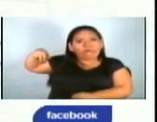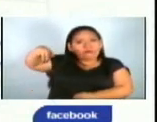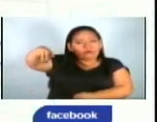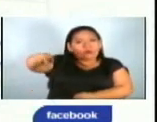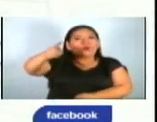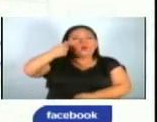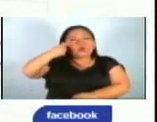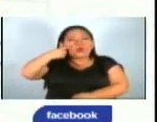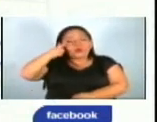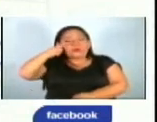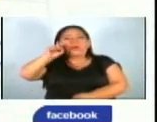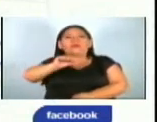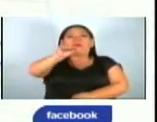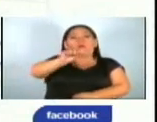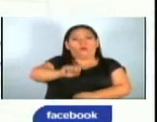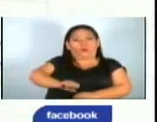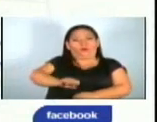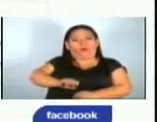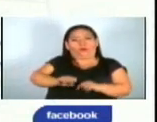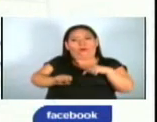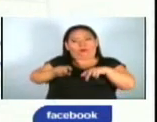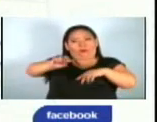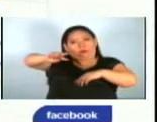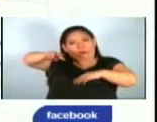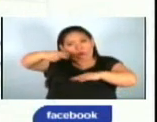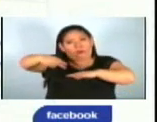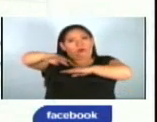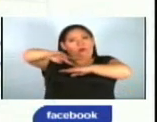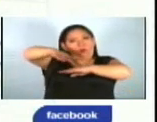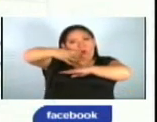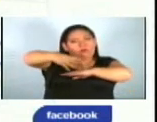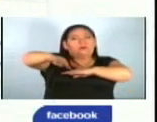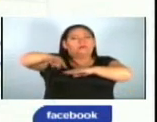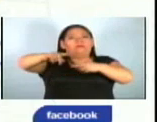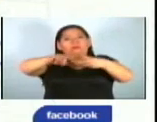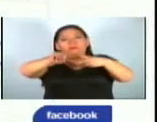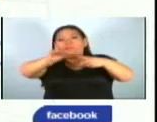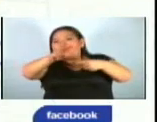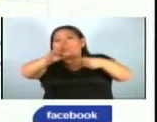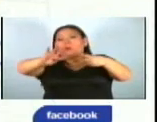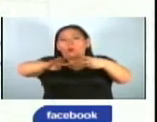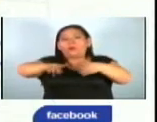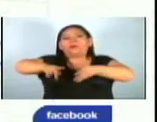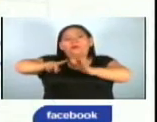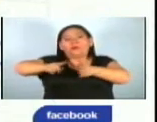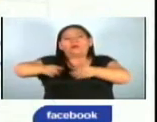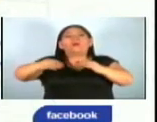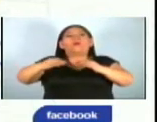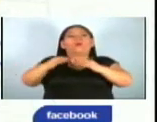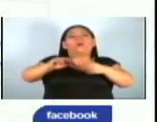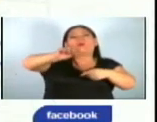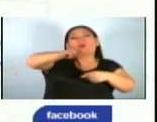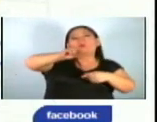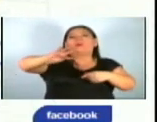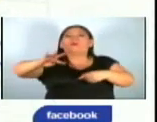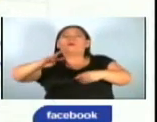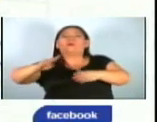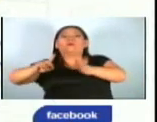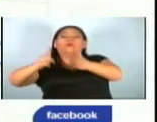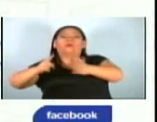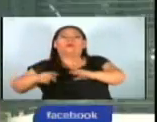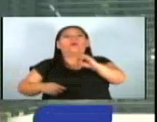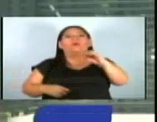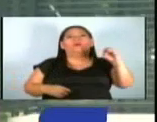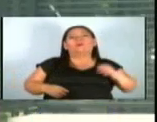sector sur-oriente, es decir, entre la segunda, cuarta y sexta avenida sur, así como por la segunda, cuarta y sexta calle